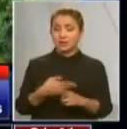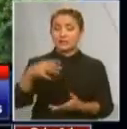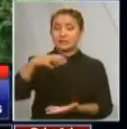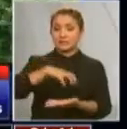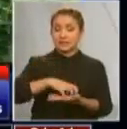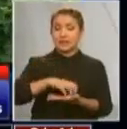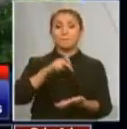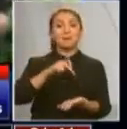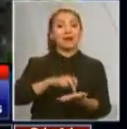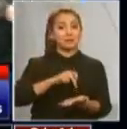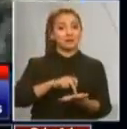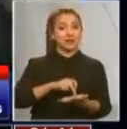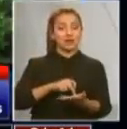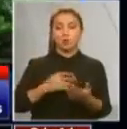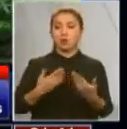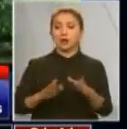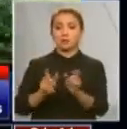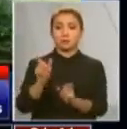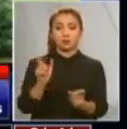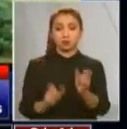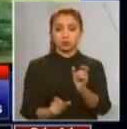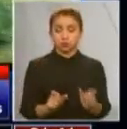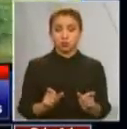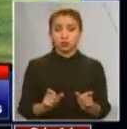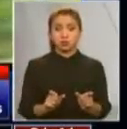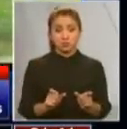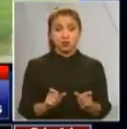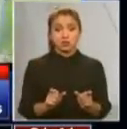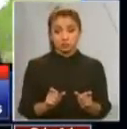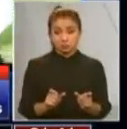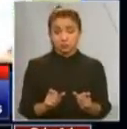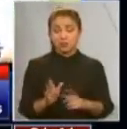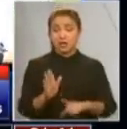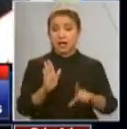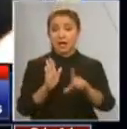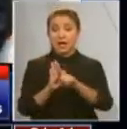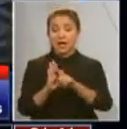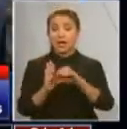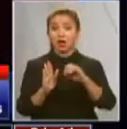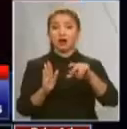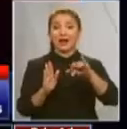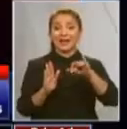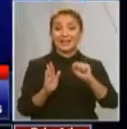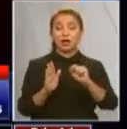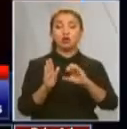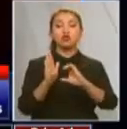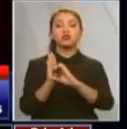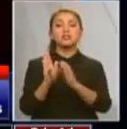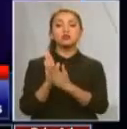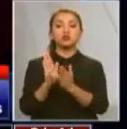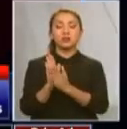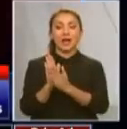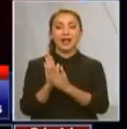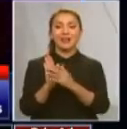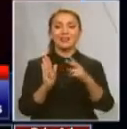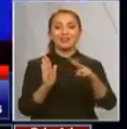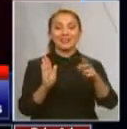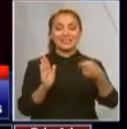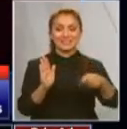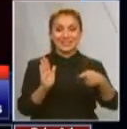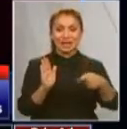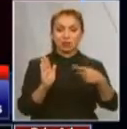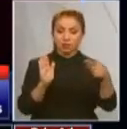sede parlamentaria a cualquier persona. Y ocurre que la ley orgánica constitucional del Senado